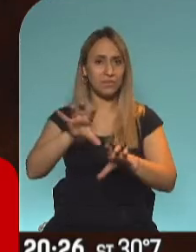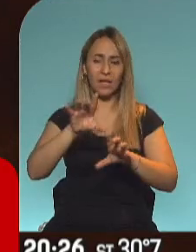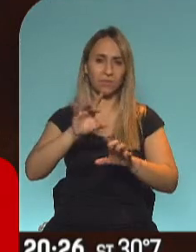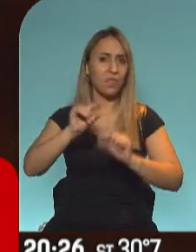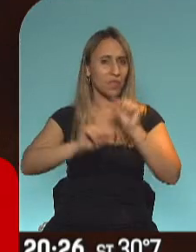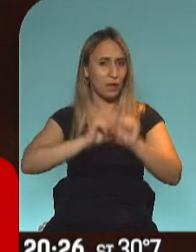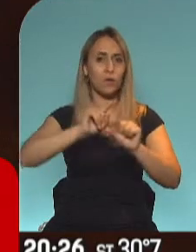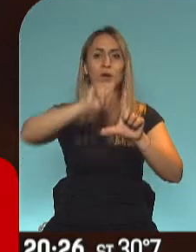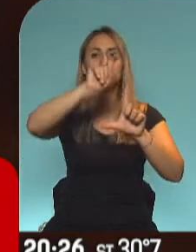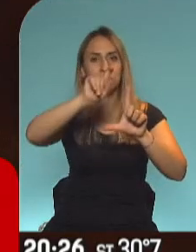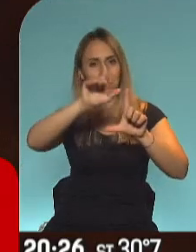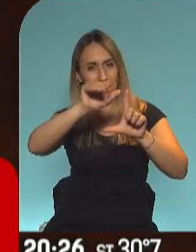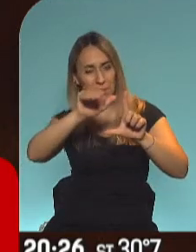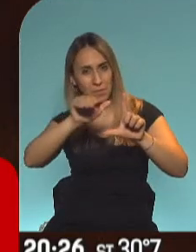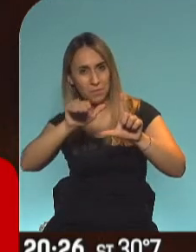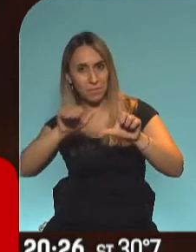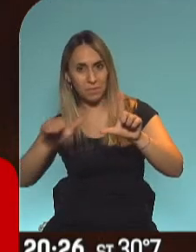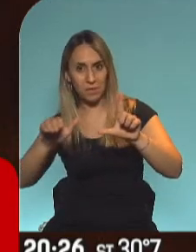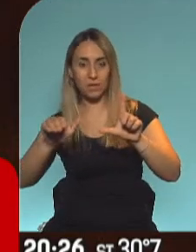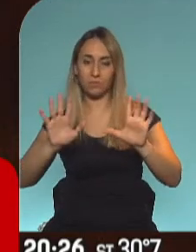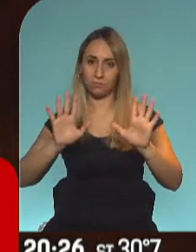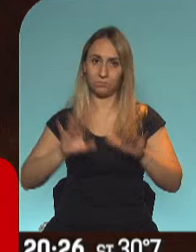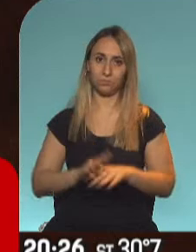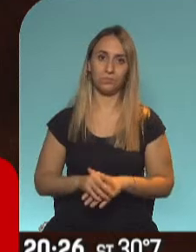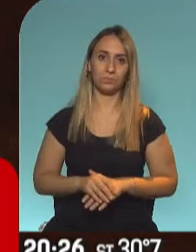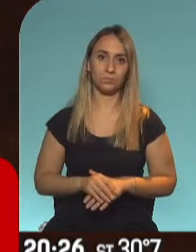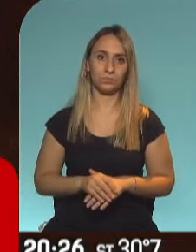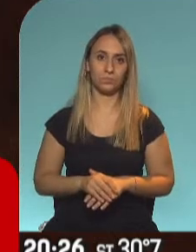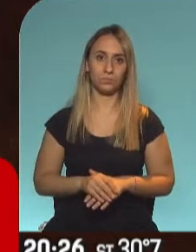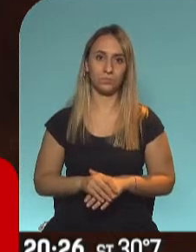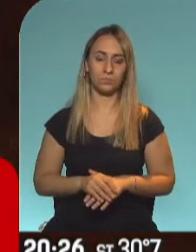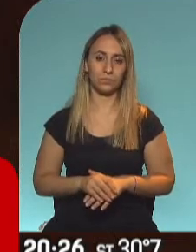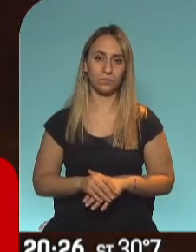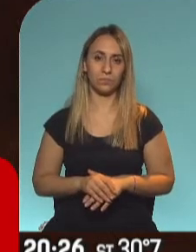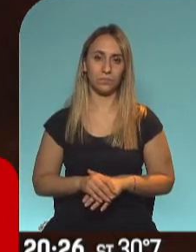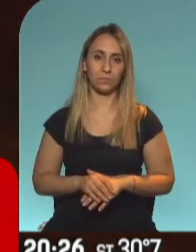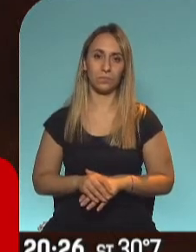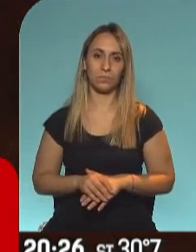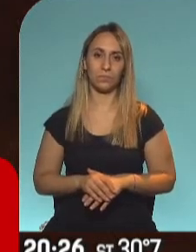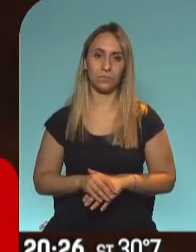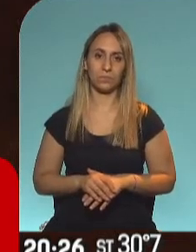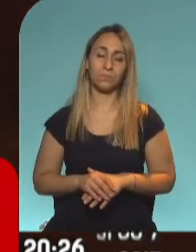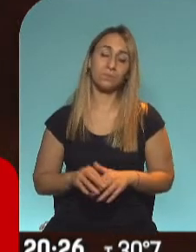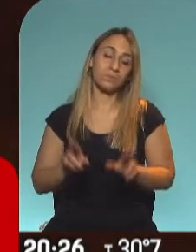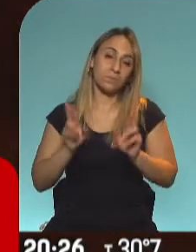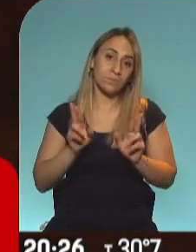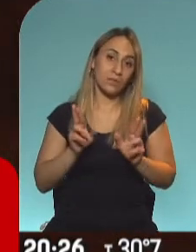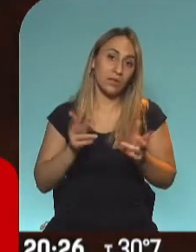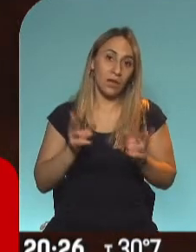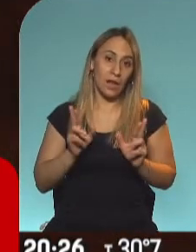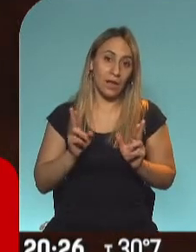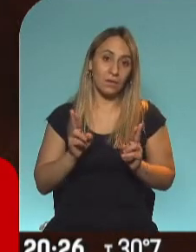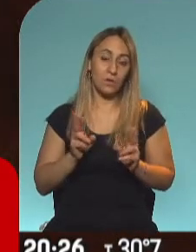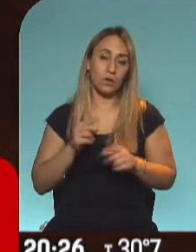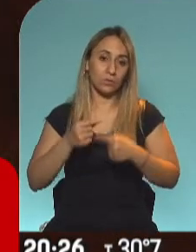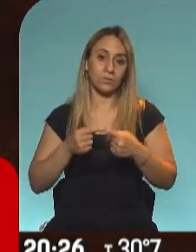la tendencia al descenso es muy fuerte. Espero que esto se corrobore con más descenso